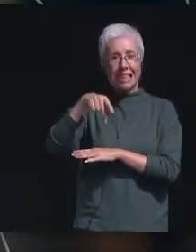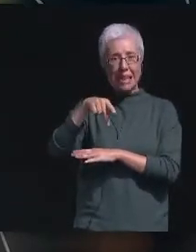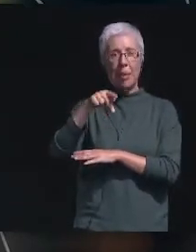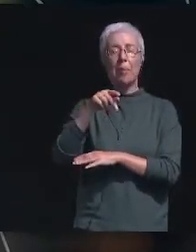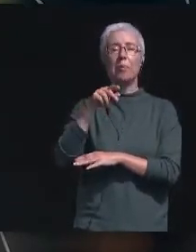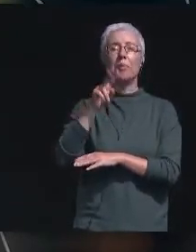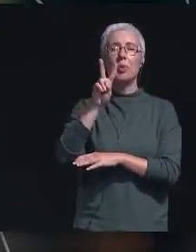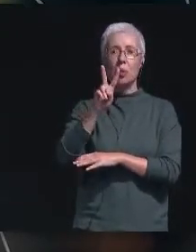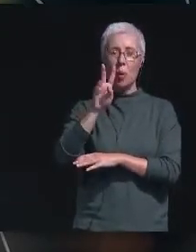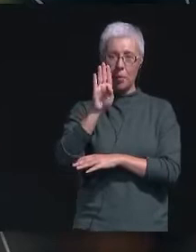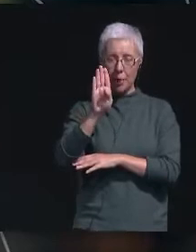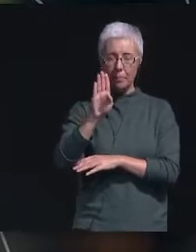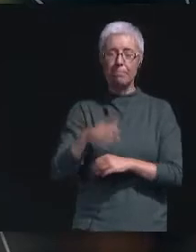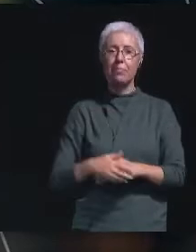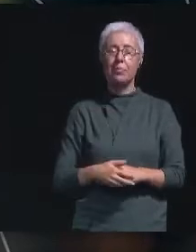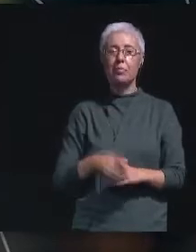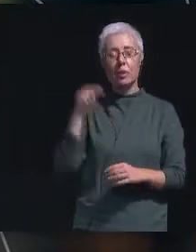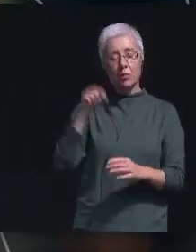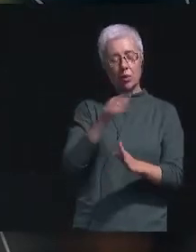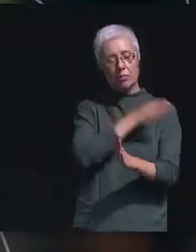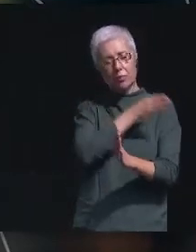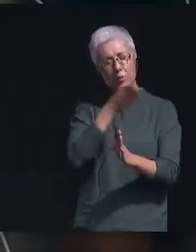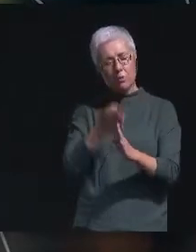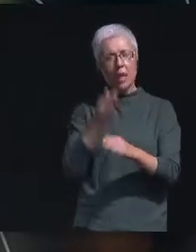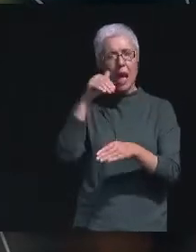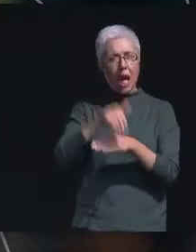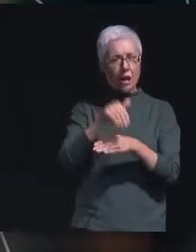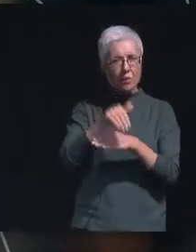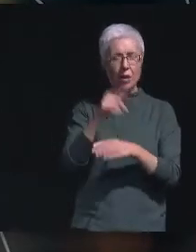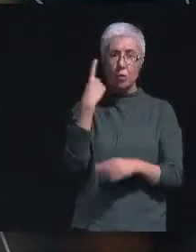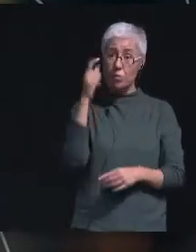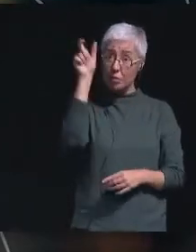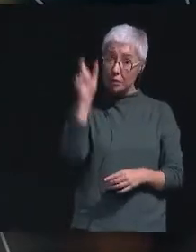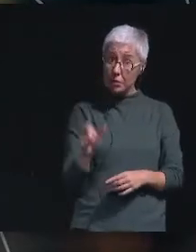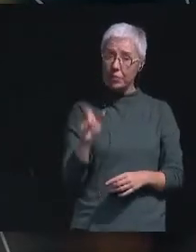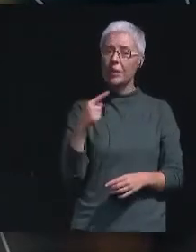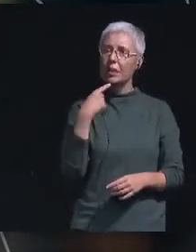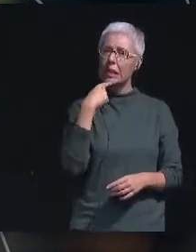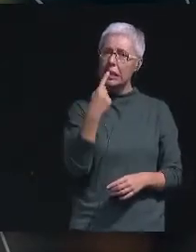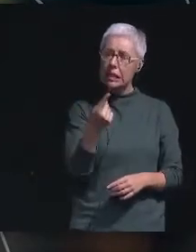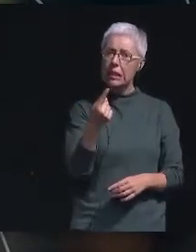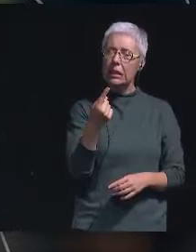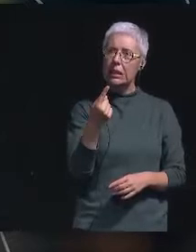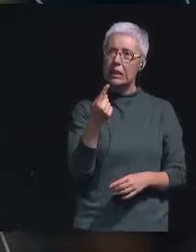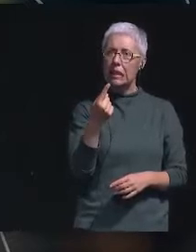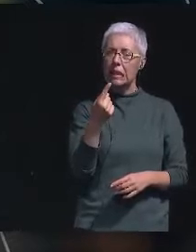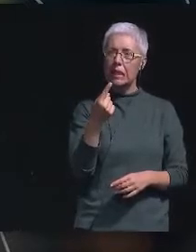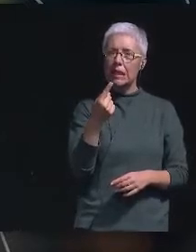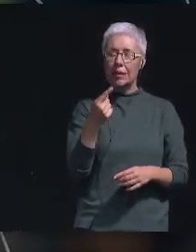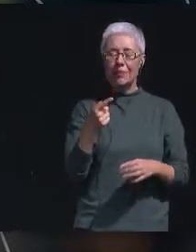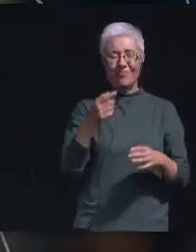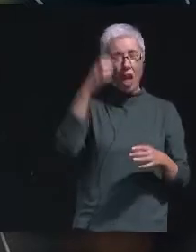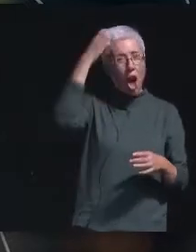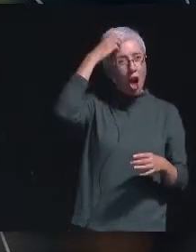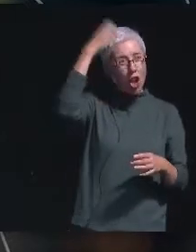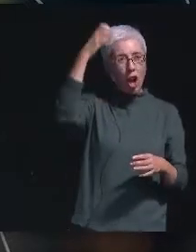José, durante la sesión de esta tarde, uno de los ponentes pues, cuestionaba la eficacia, mejor dicho, venía a decir que el sector